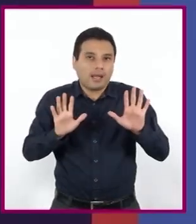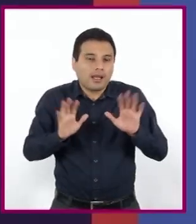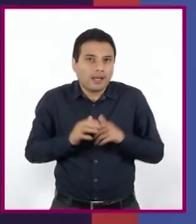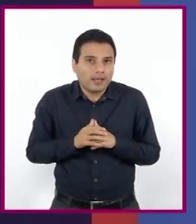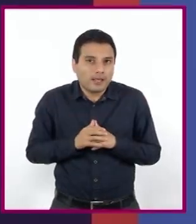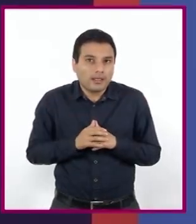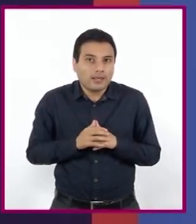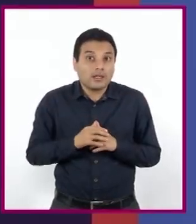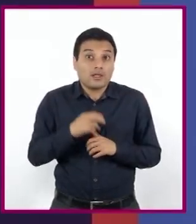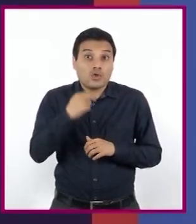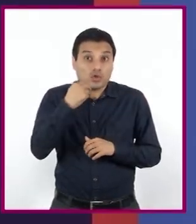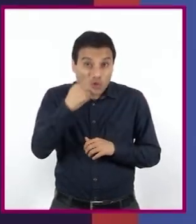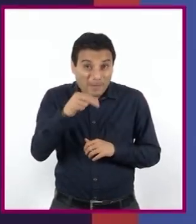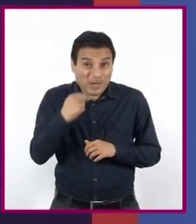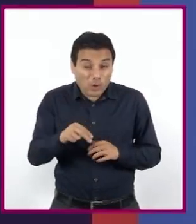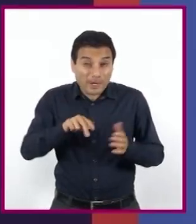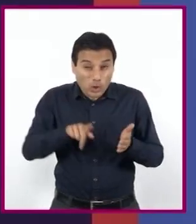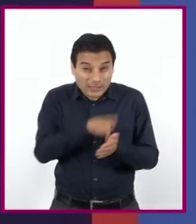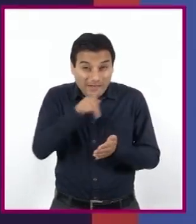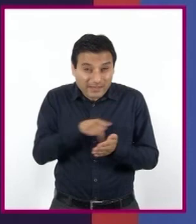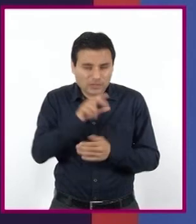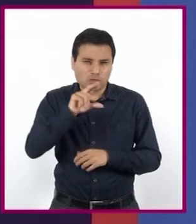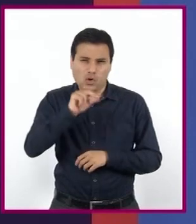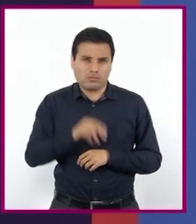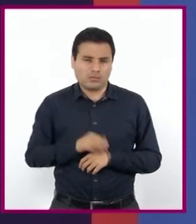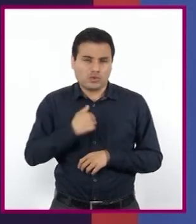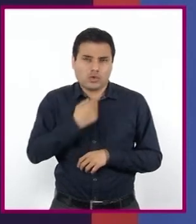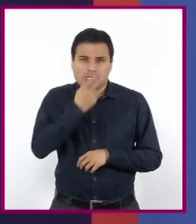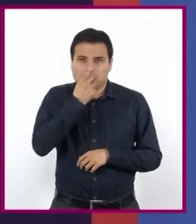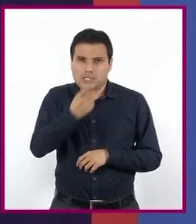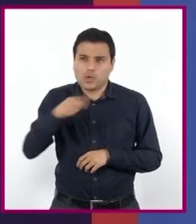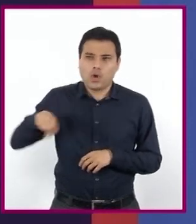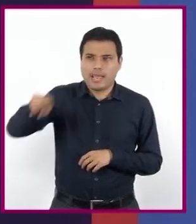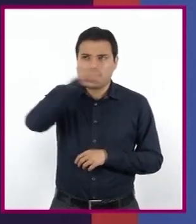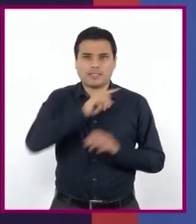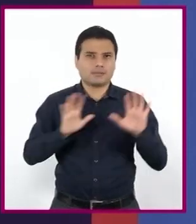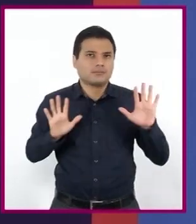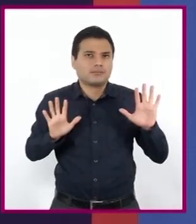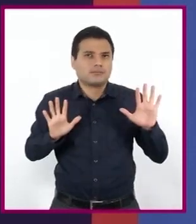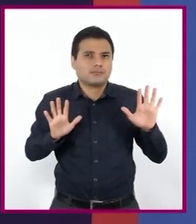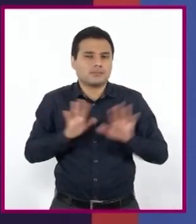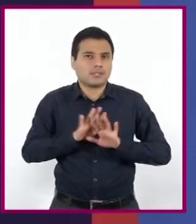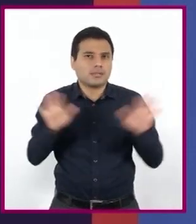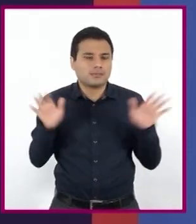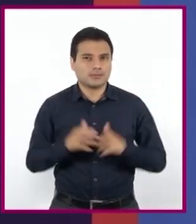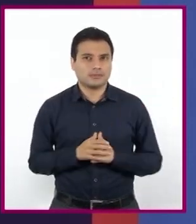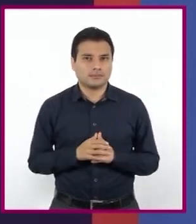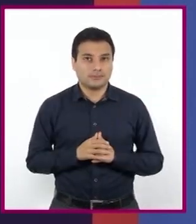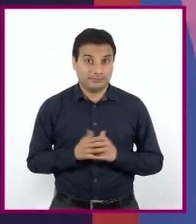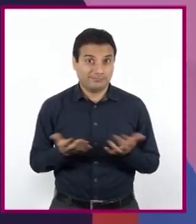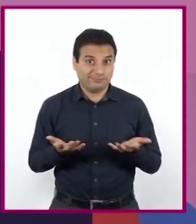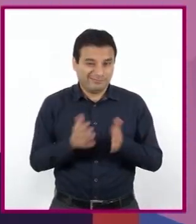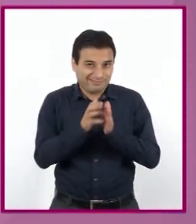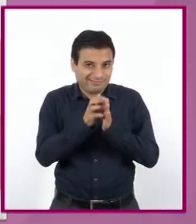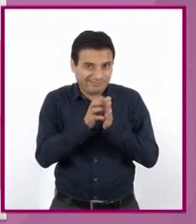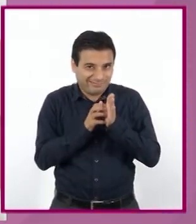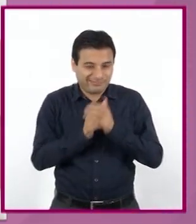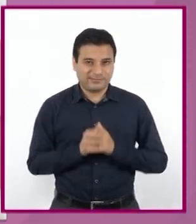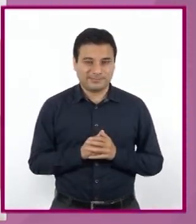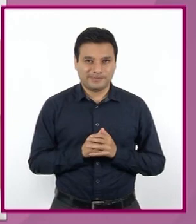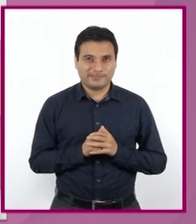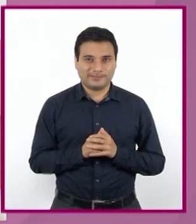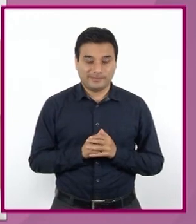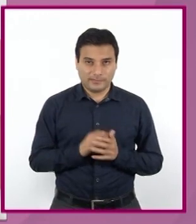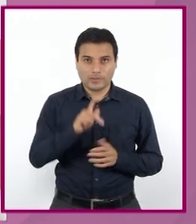cada nombre de mis amigas y evité repetirlos al usar el pronombre ellas. En general,